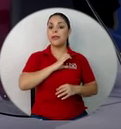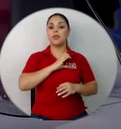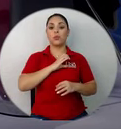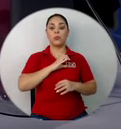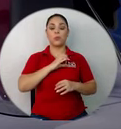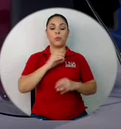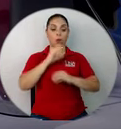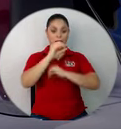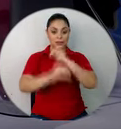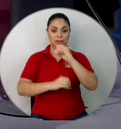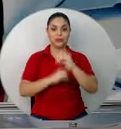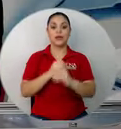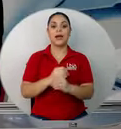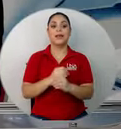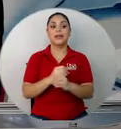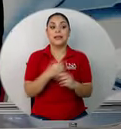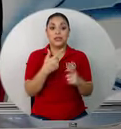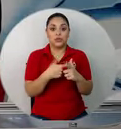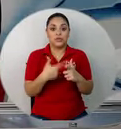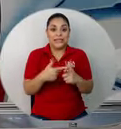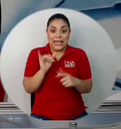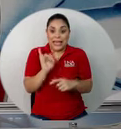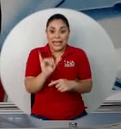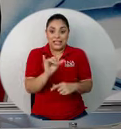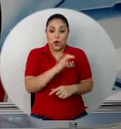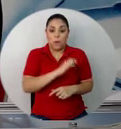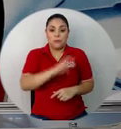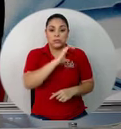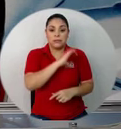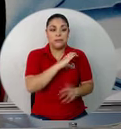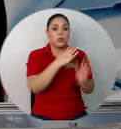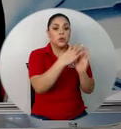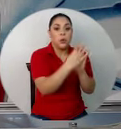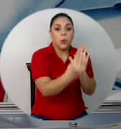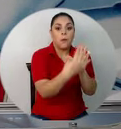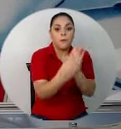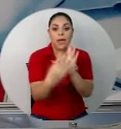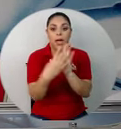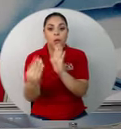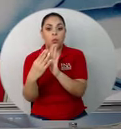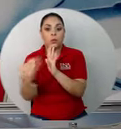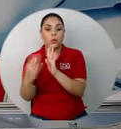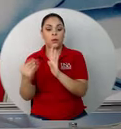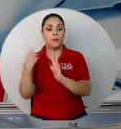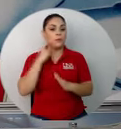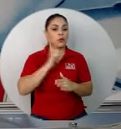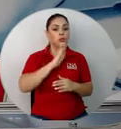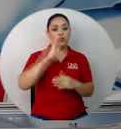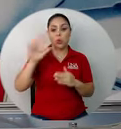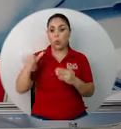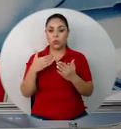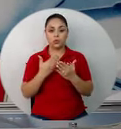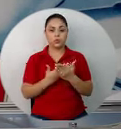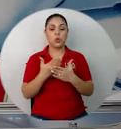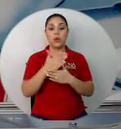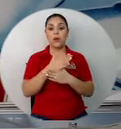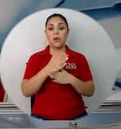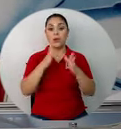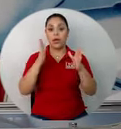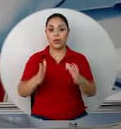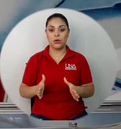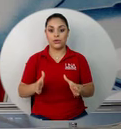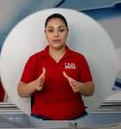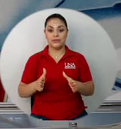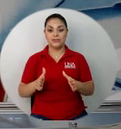los comportamientos, vamos a ver, son replicados por todos los colaboradores que tiene la organización y en